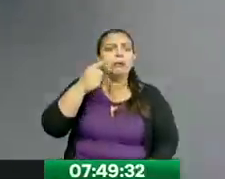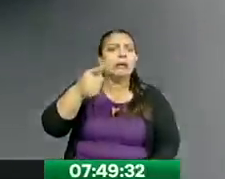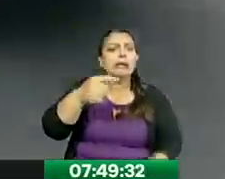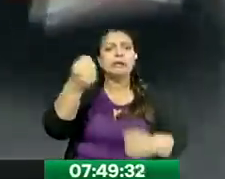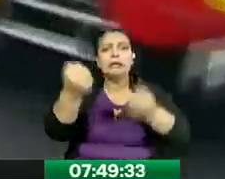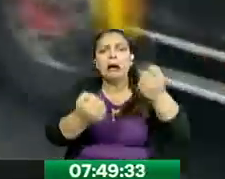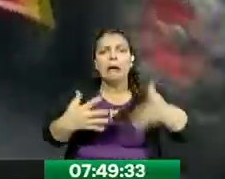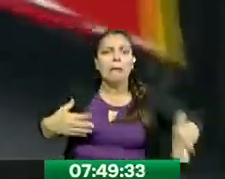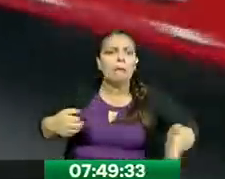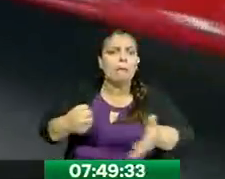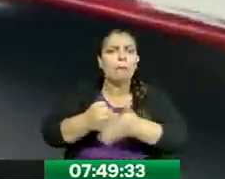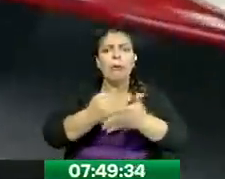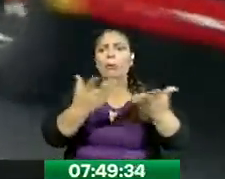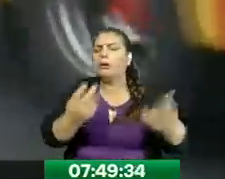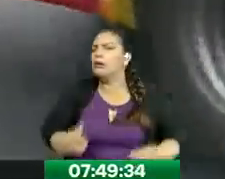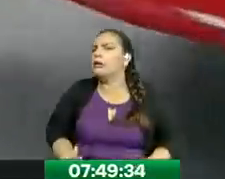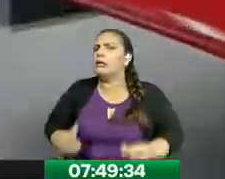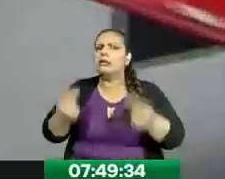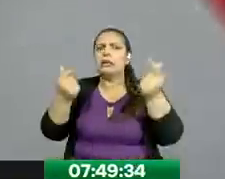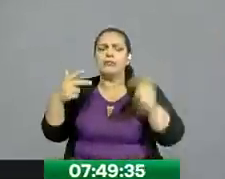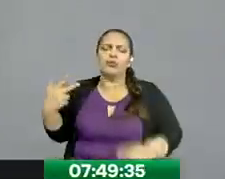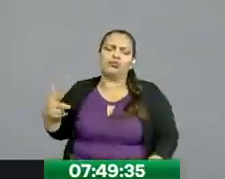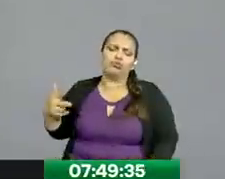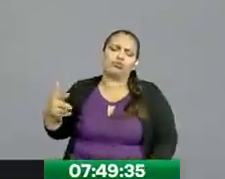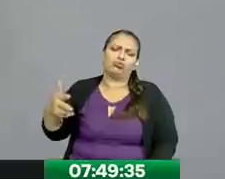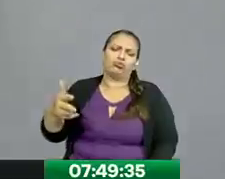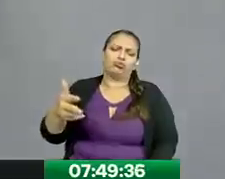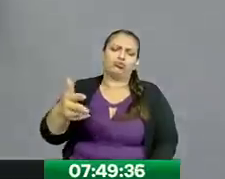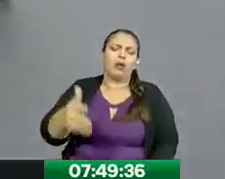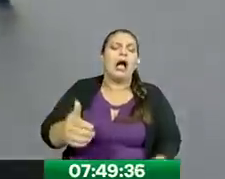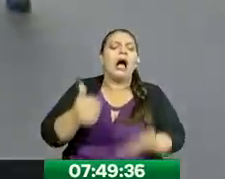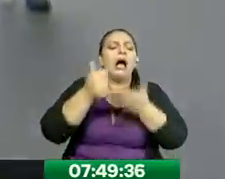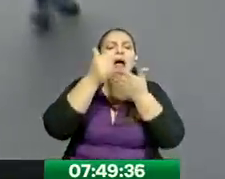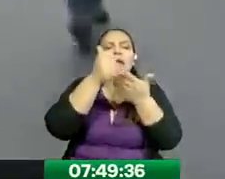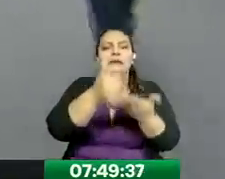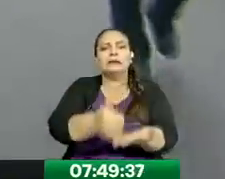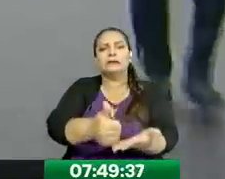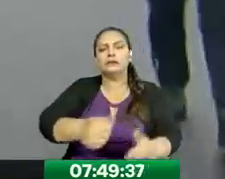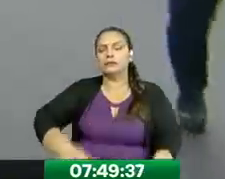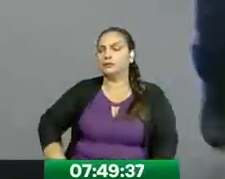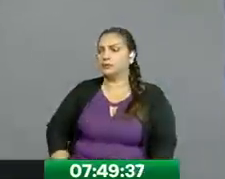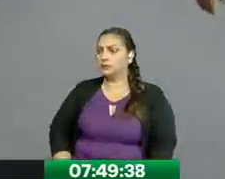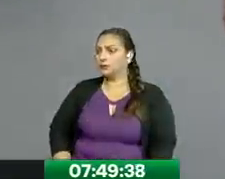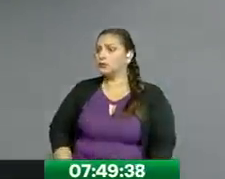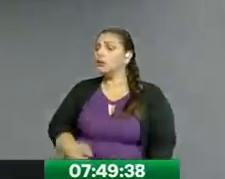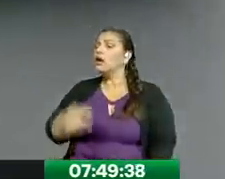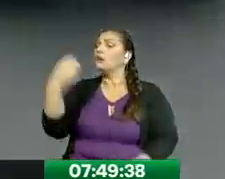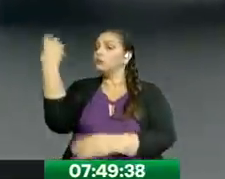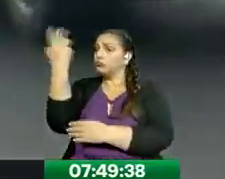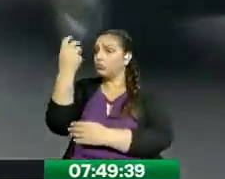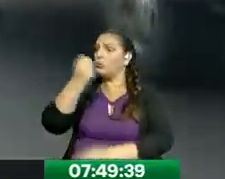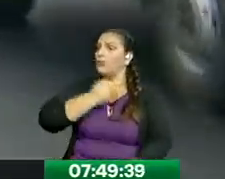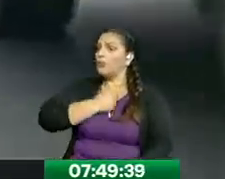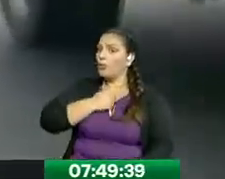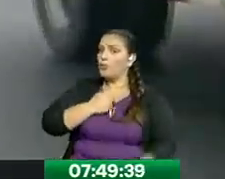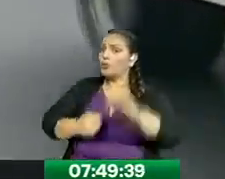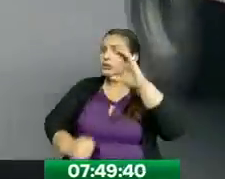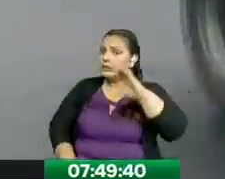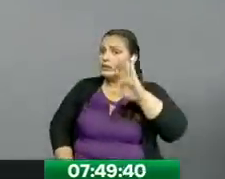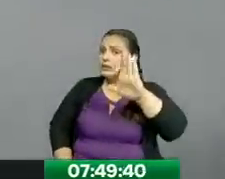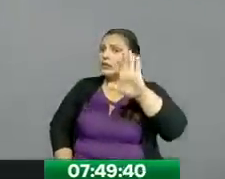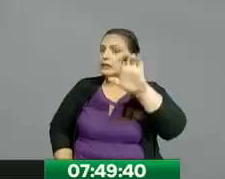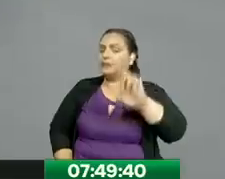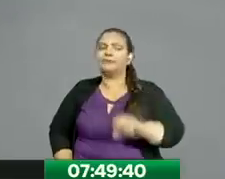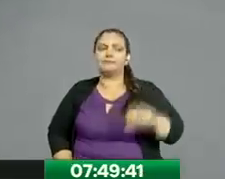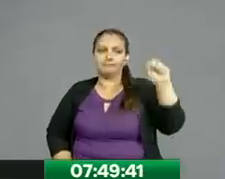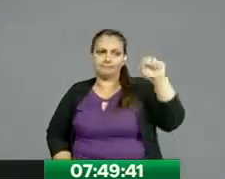vidas no que es la misión principal de nuestra unidad que corresponde no pertenecen a la comisión de tránsito de por sí somos una unidad operativa